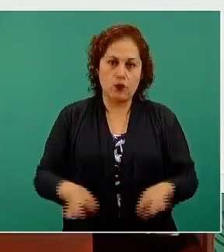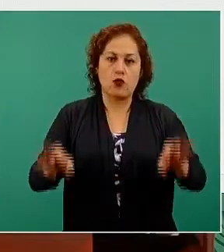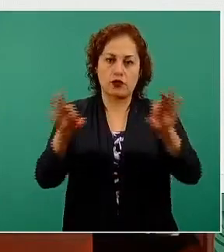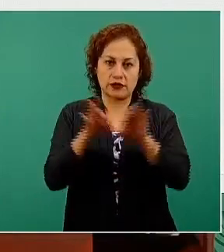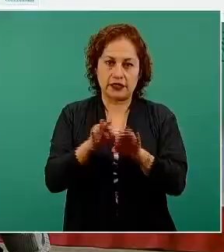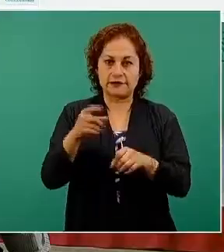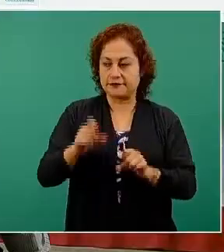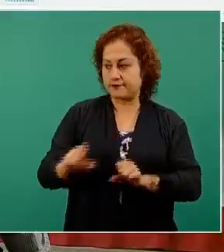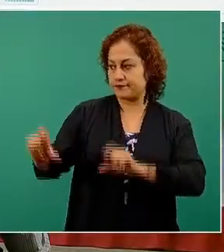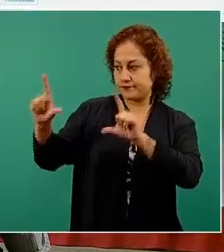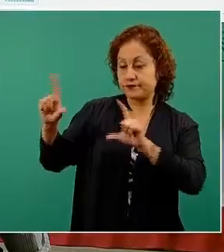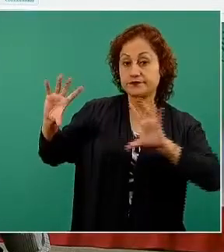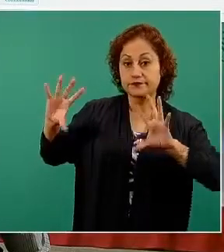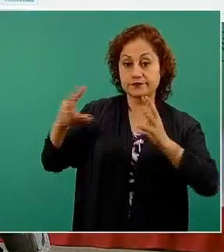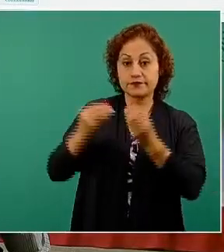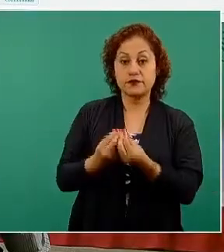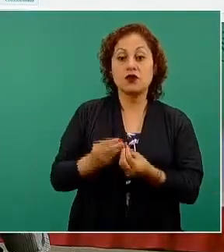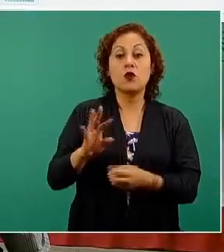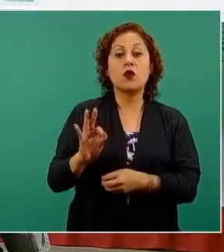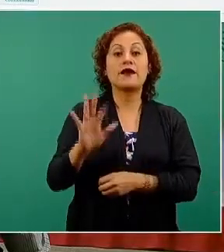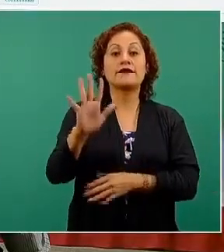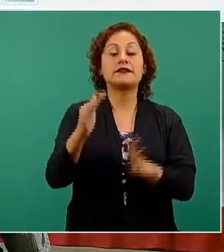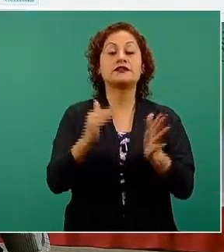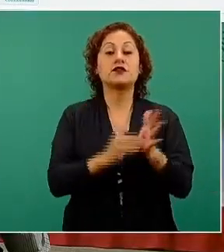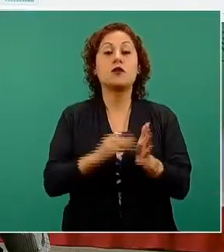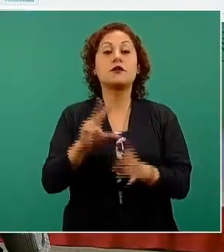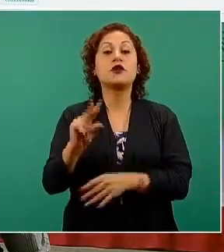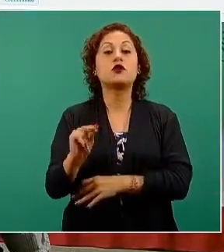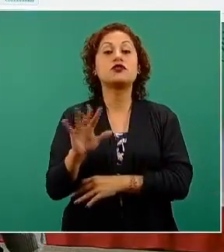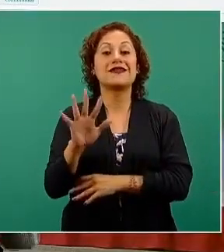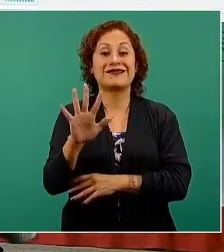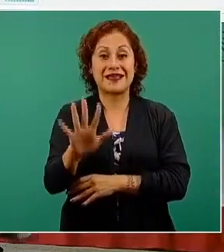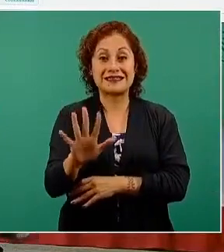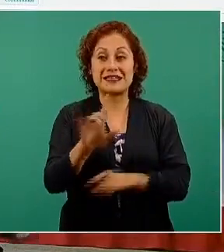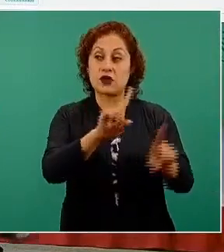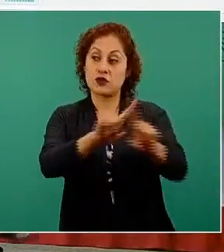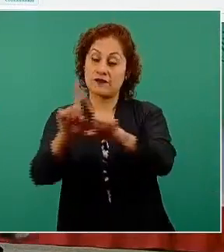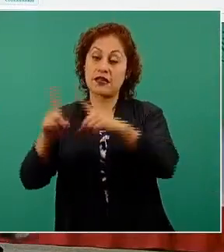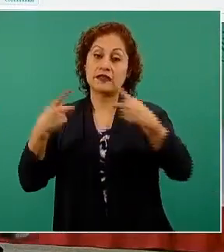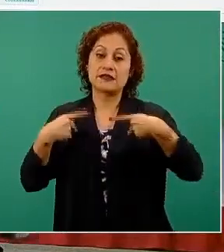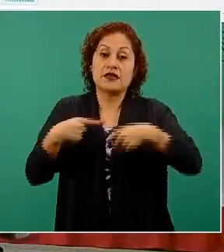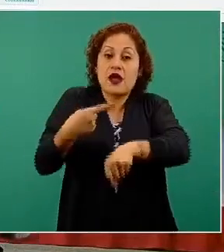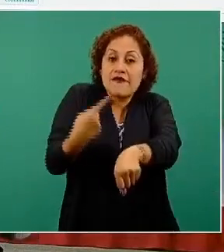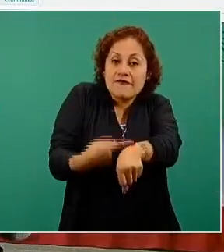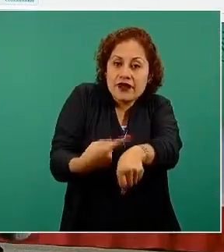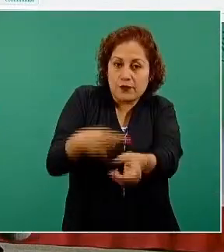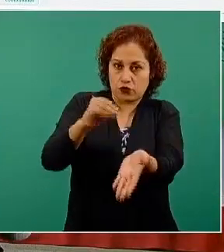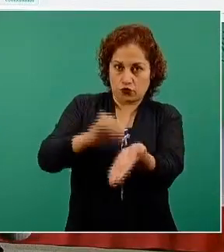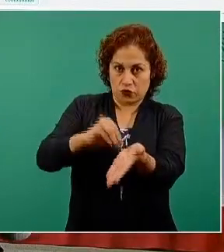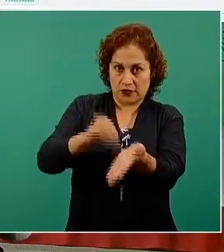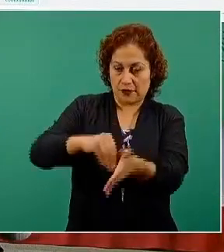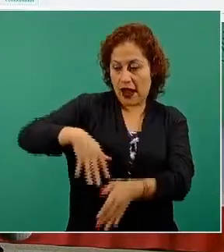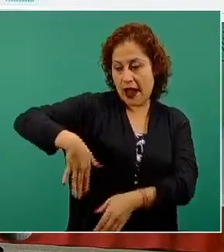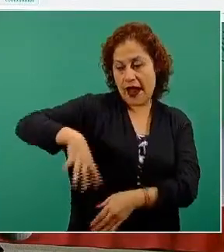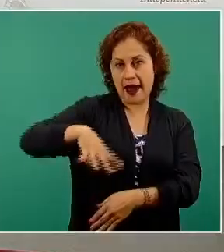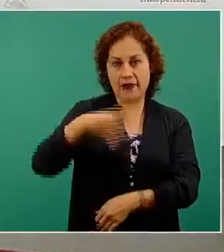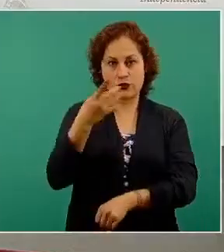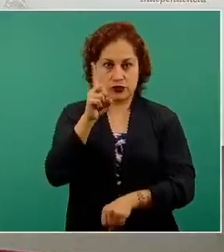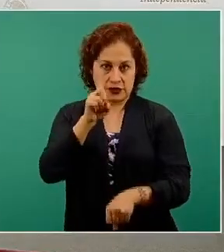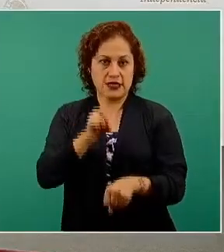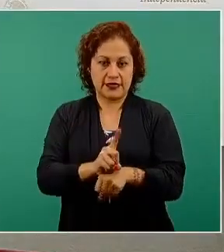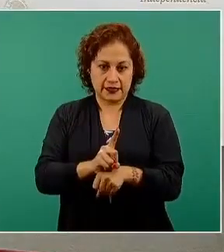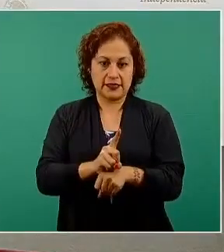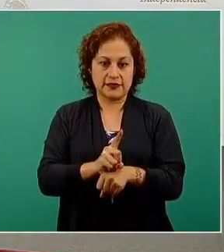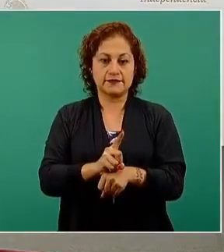actualmente 45.085 casos considerados como activos porque tuvieron su inicio de síntomas en los últimos 14 días y representa